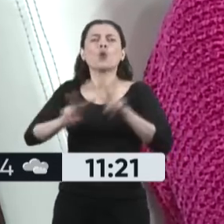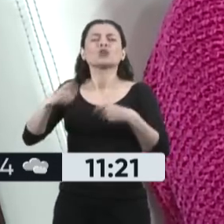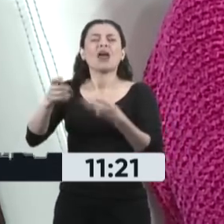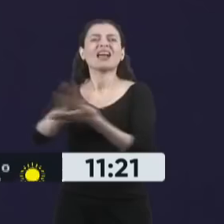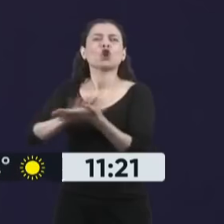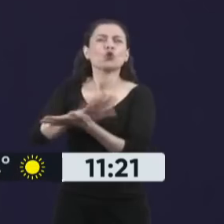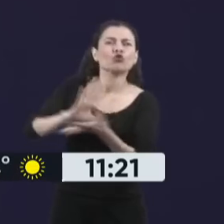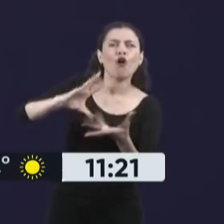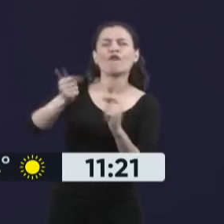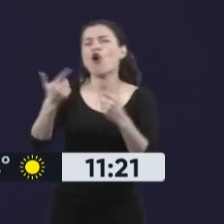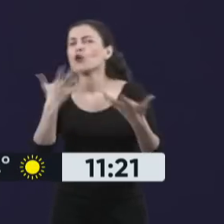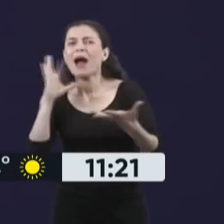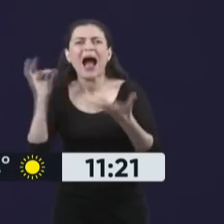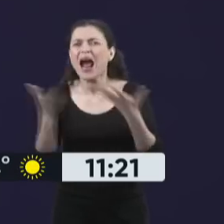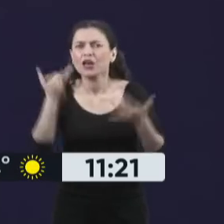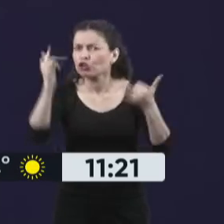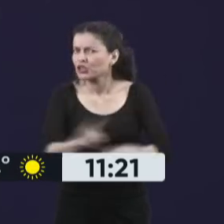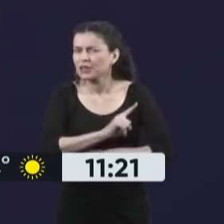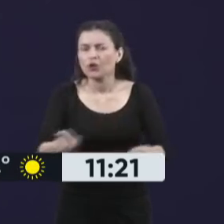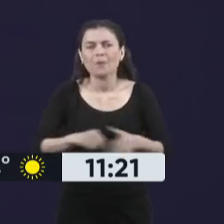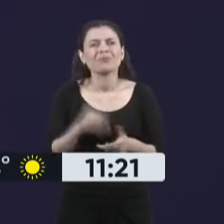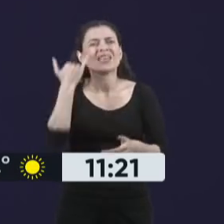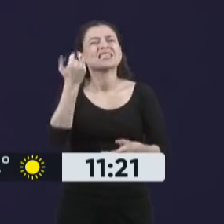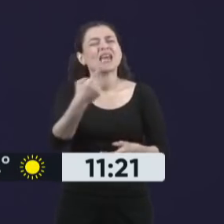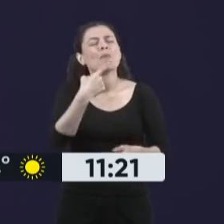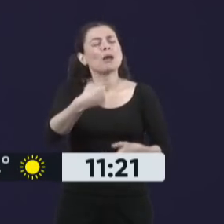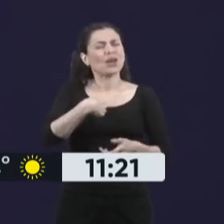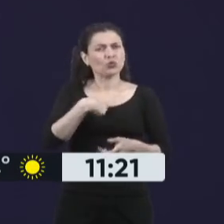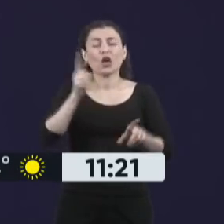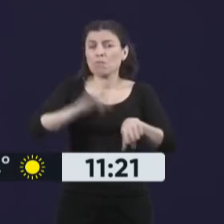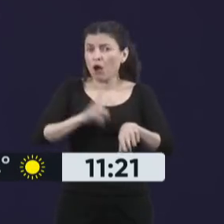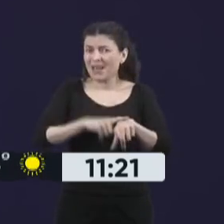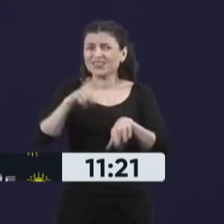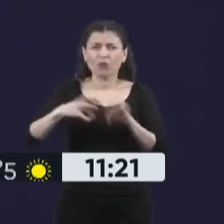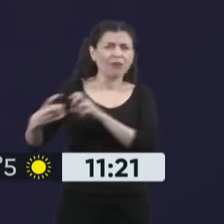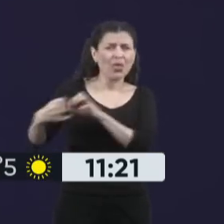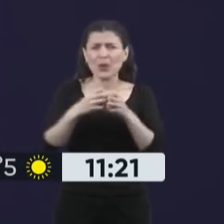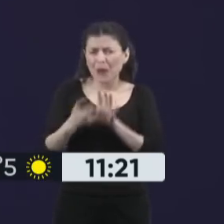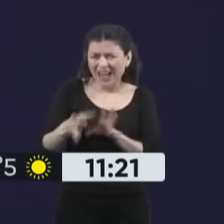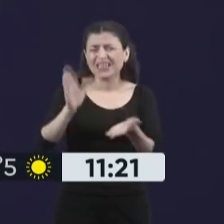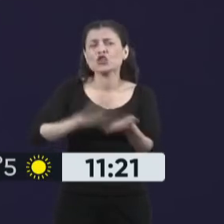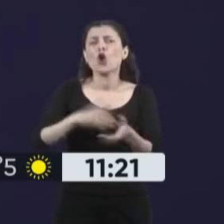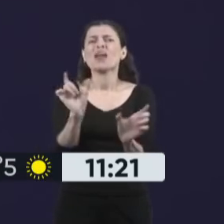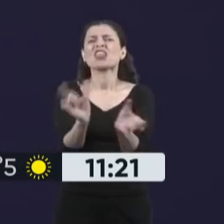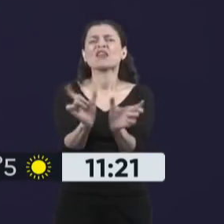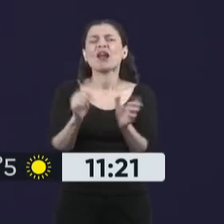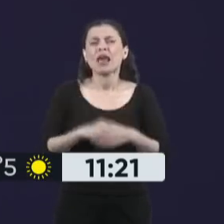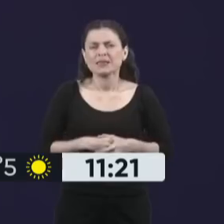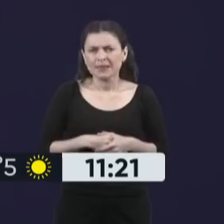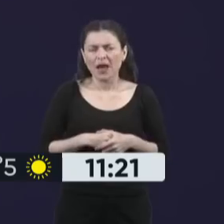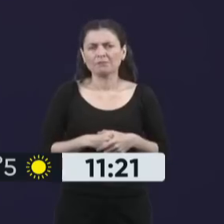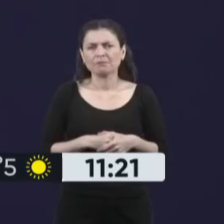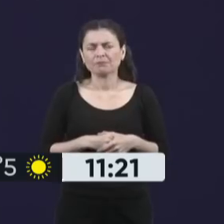porteño. Bueno, eso me lo han preguntado y efectivamente es parte de la discusión que se está dando con respecto a la diferencia,